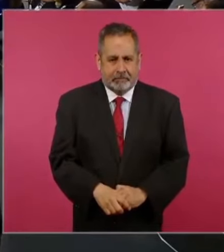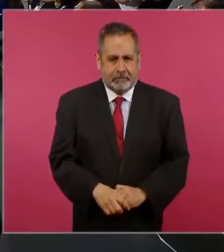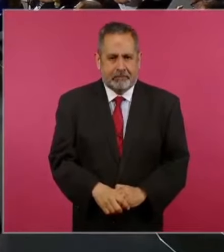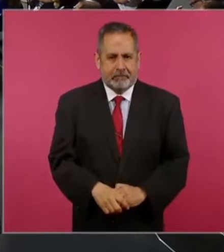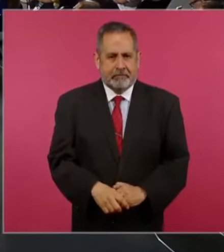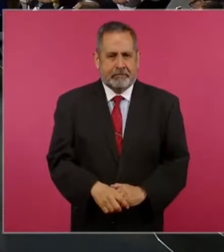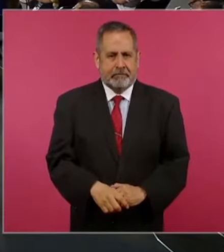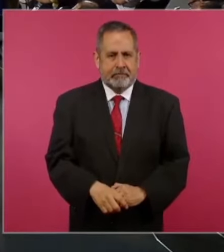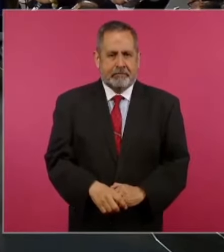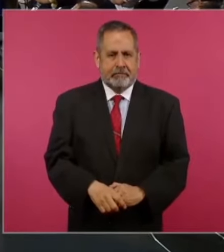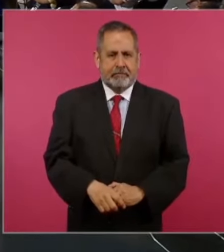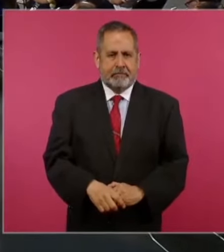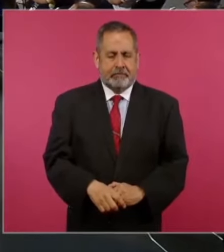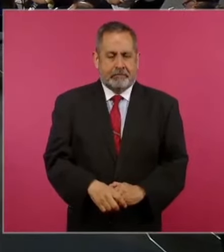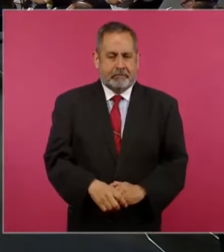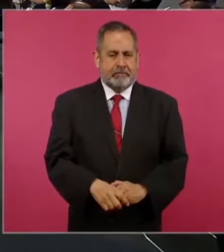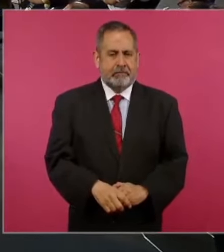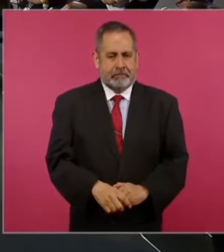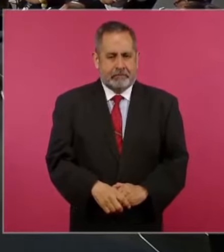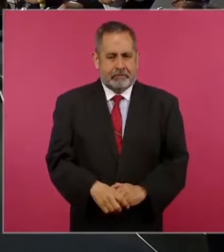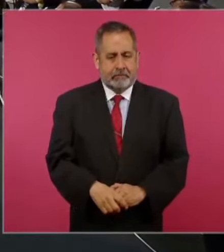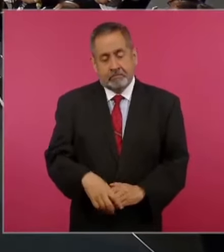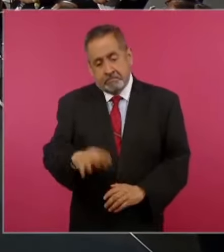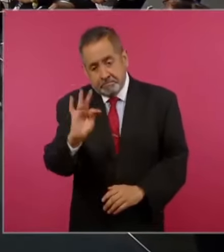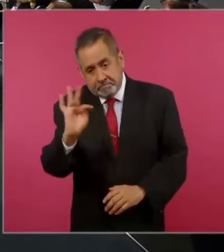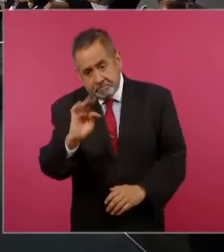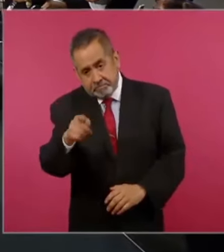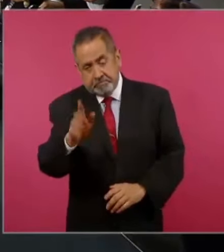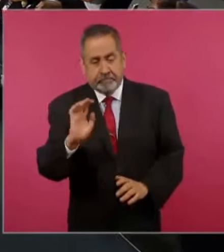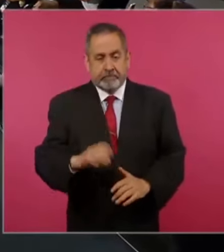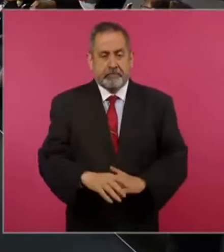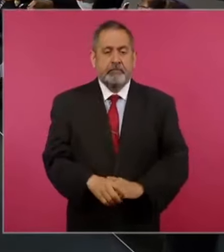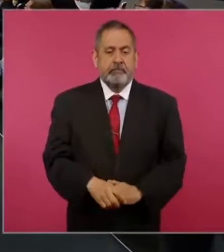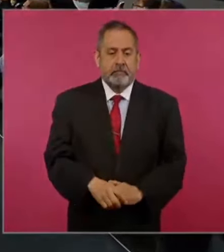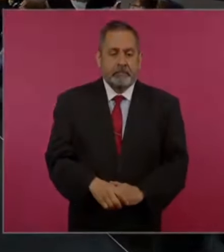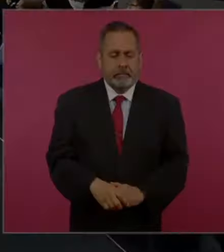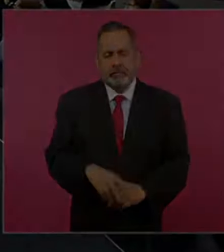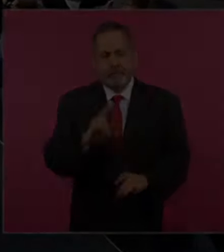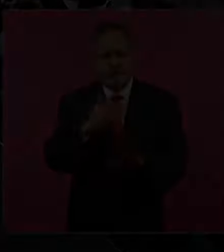Hasta la elección, pues es que es la dura. Pues a lo mejor sí. Vale más prevenir.